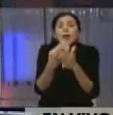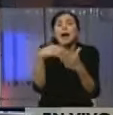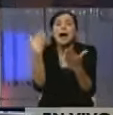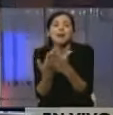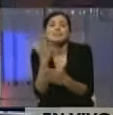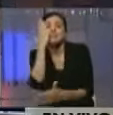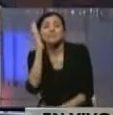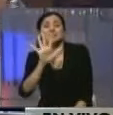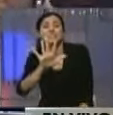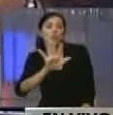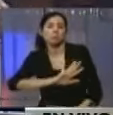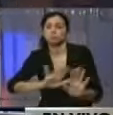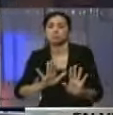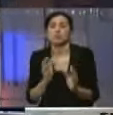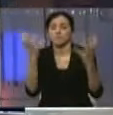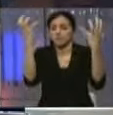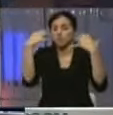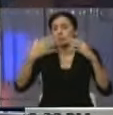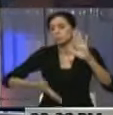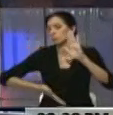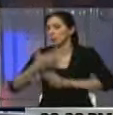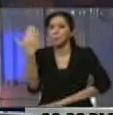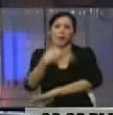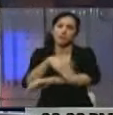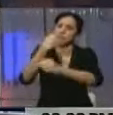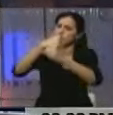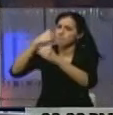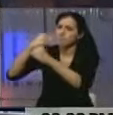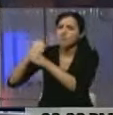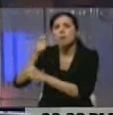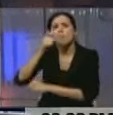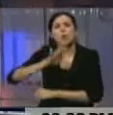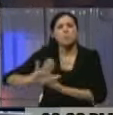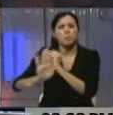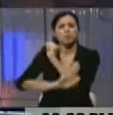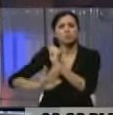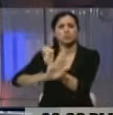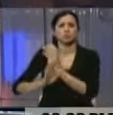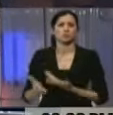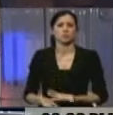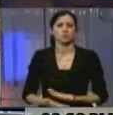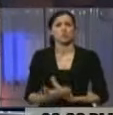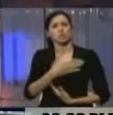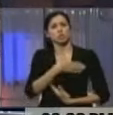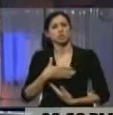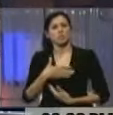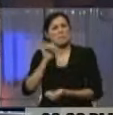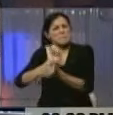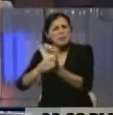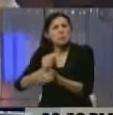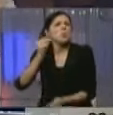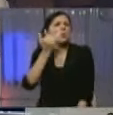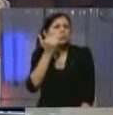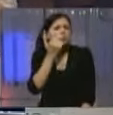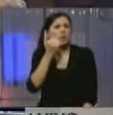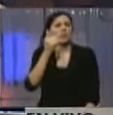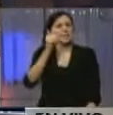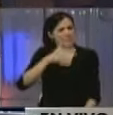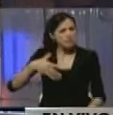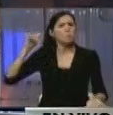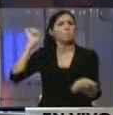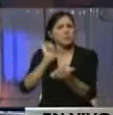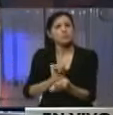Y es suficiente. Un bañito, rum para la calle, a proteger al pueblo. Yo quiero preso a todos esos especuladores, a todos esos